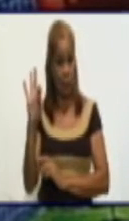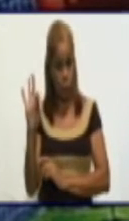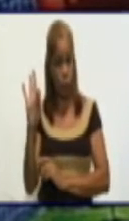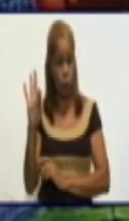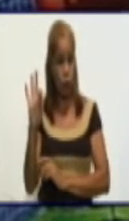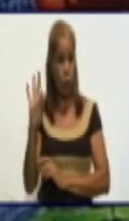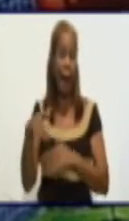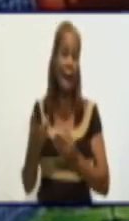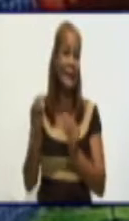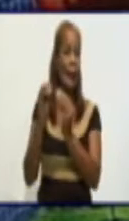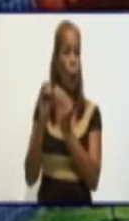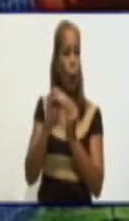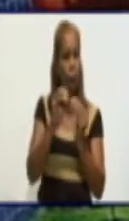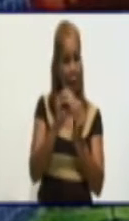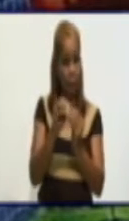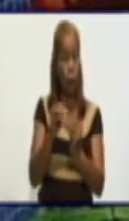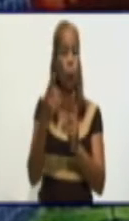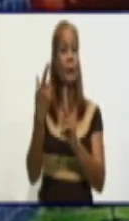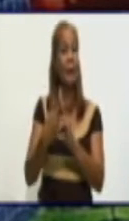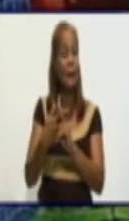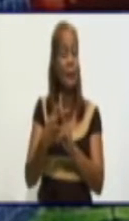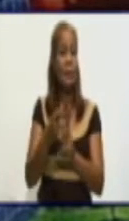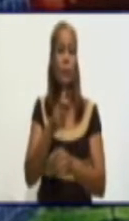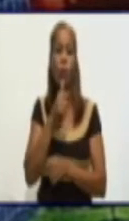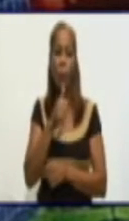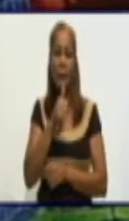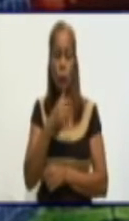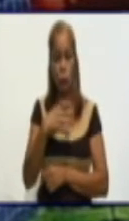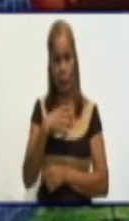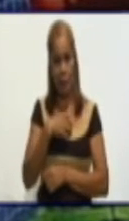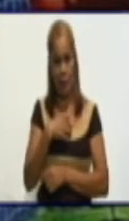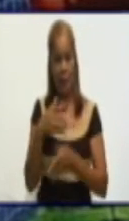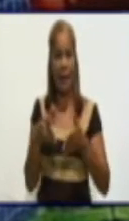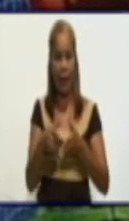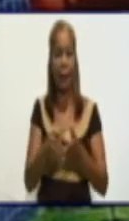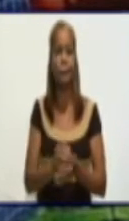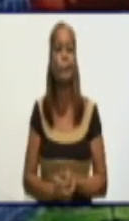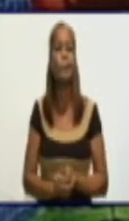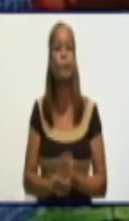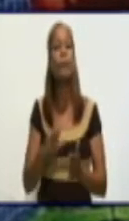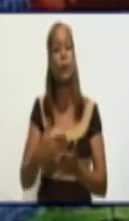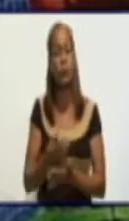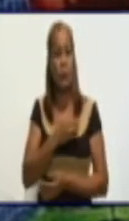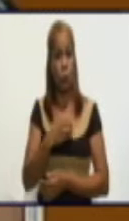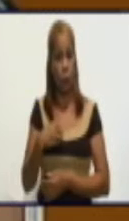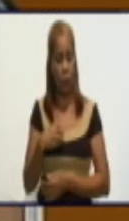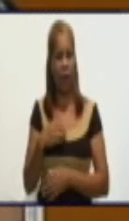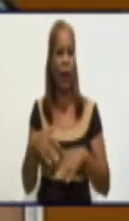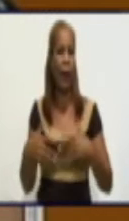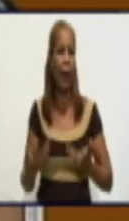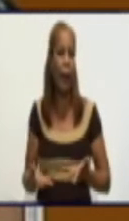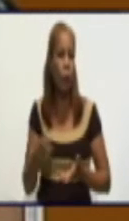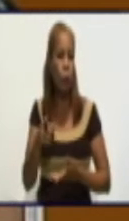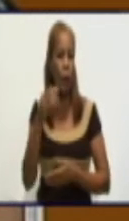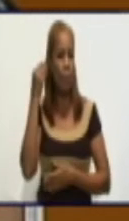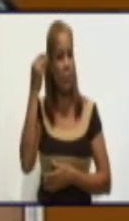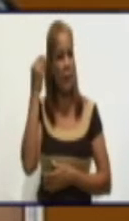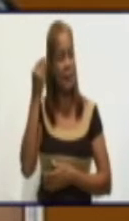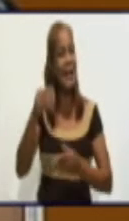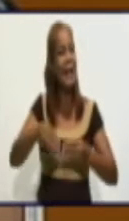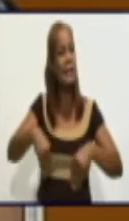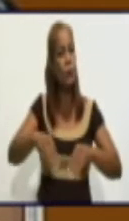tiene hoy granma ingresados en este momento doctora qué criterio le merece la situación que hoy tiene